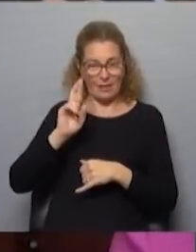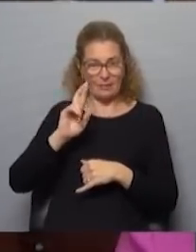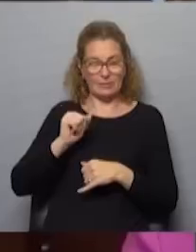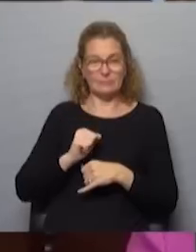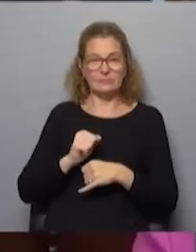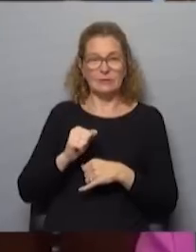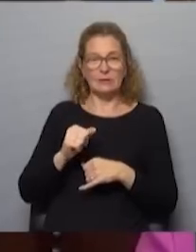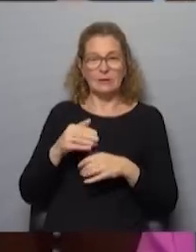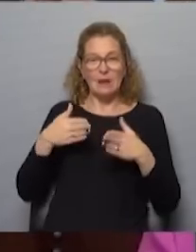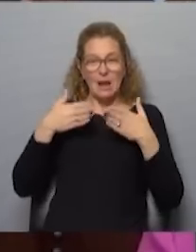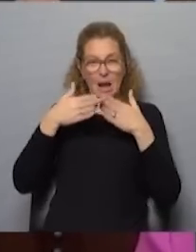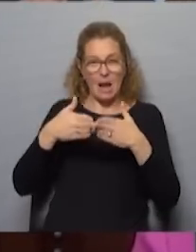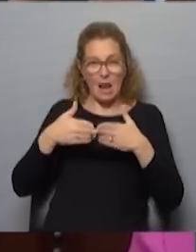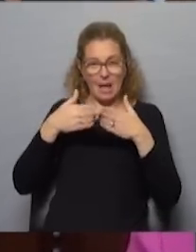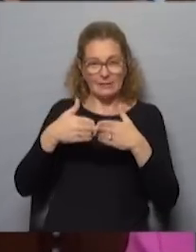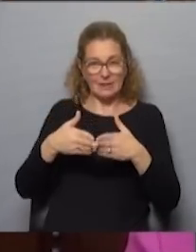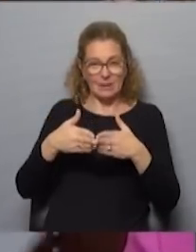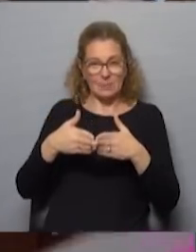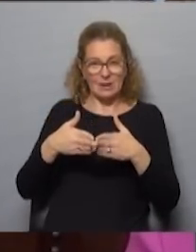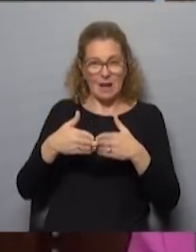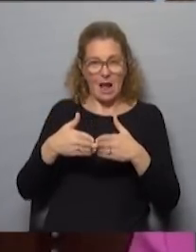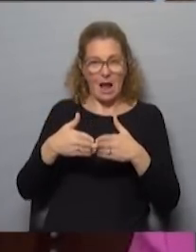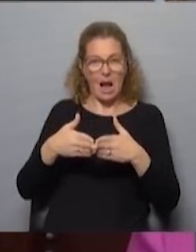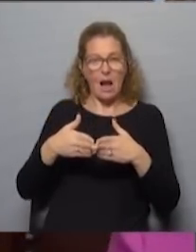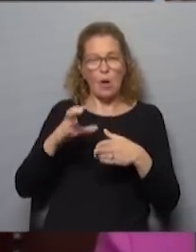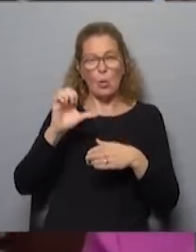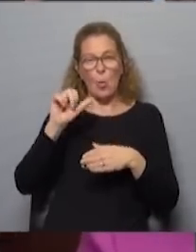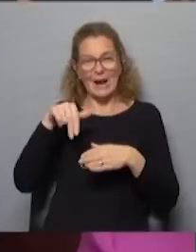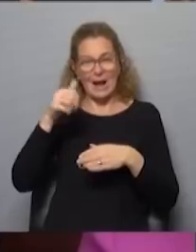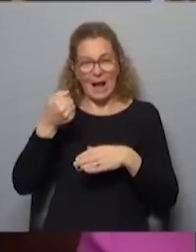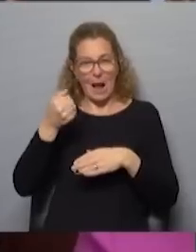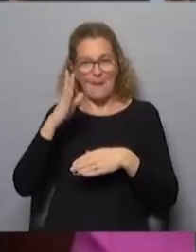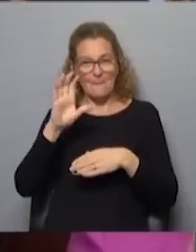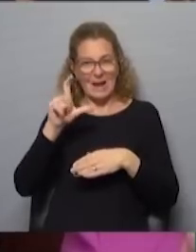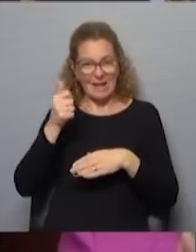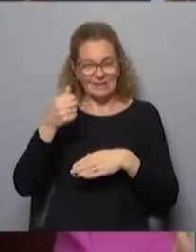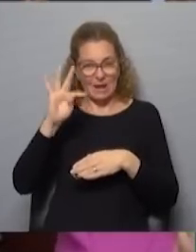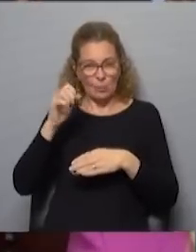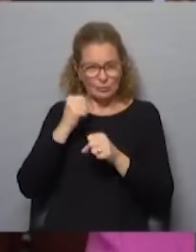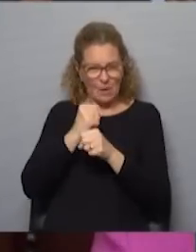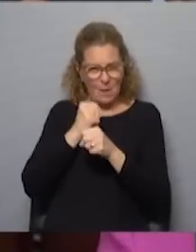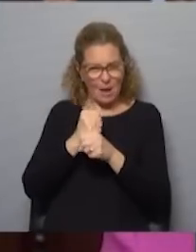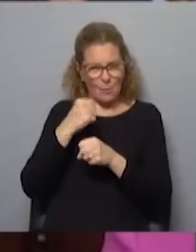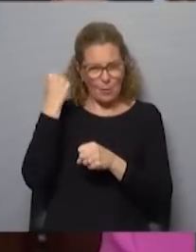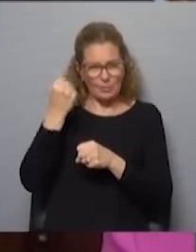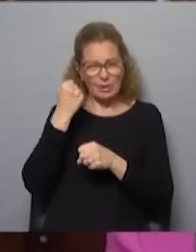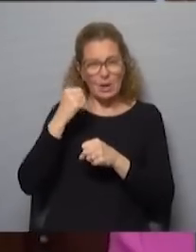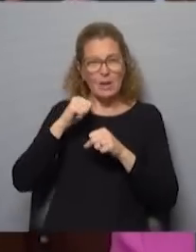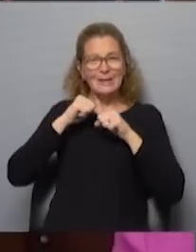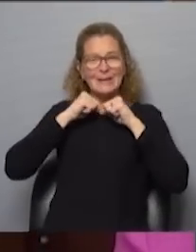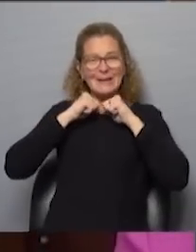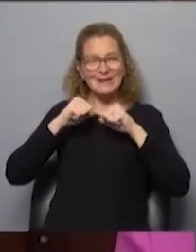en la terminal cuenca del plata un arduo trabajo y el pro secretario de la